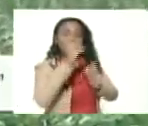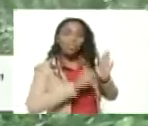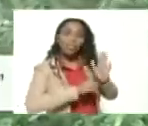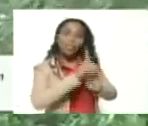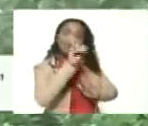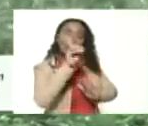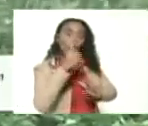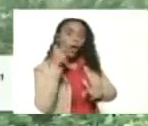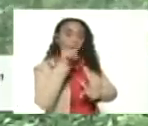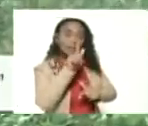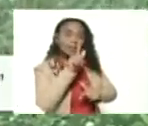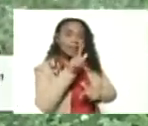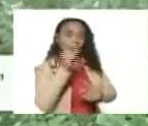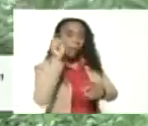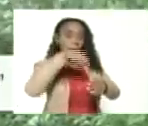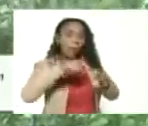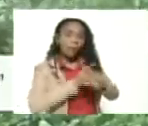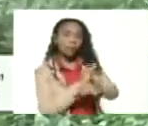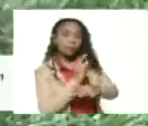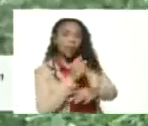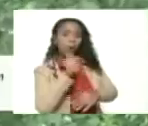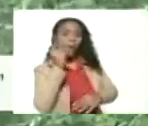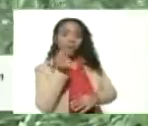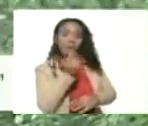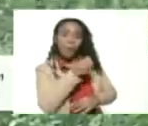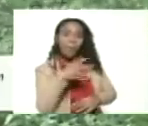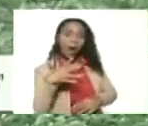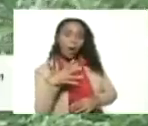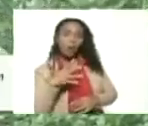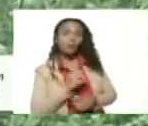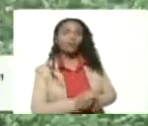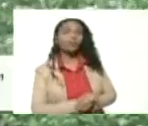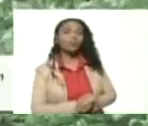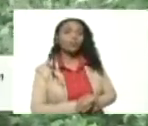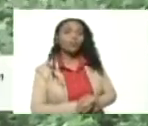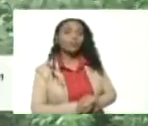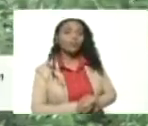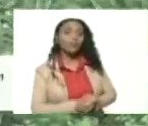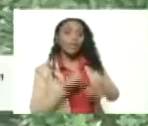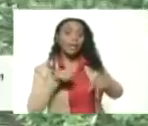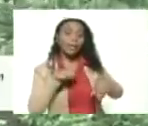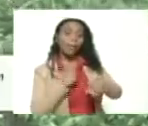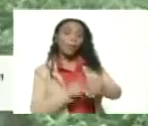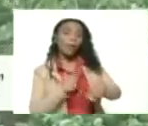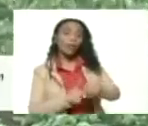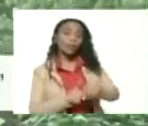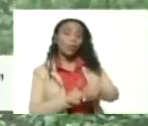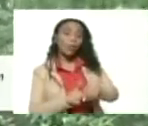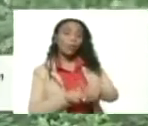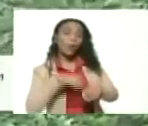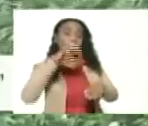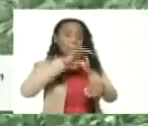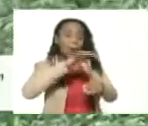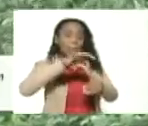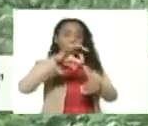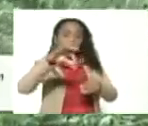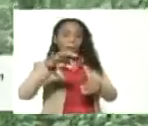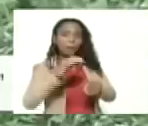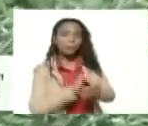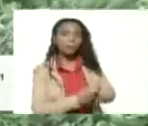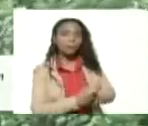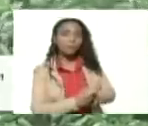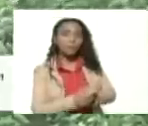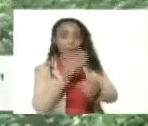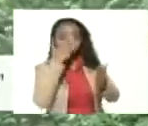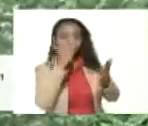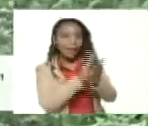la siembra de frijol bayo para semilla y soya. En este momento hicimos la siembra de siembra